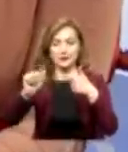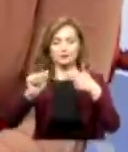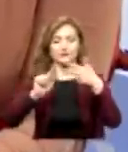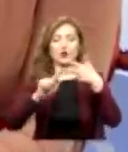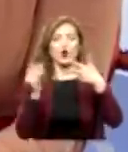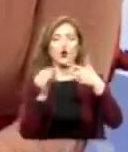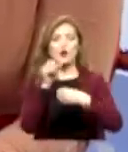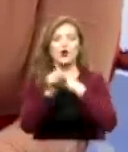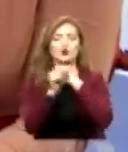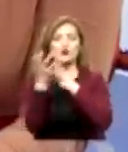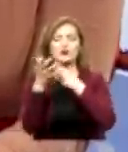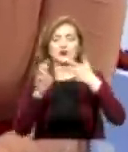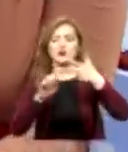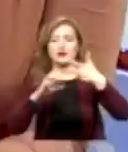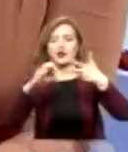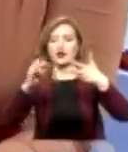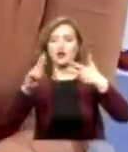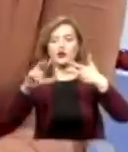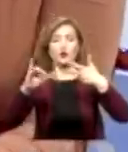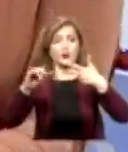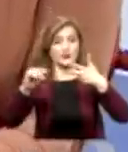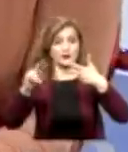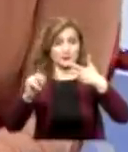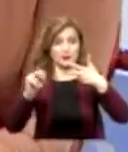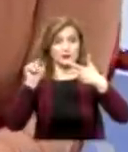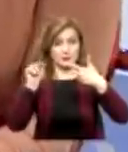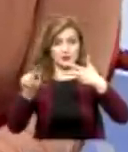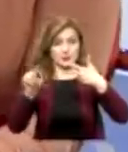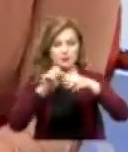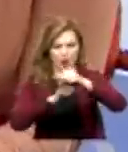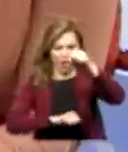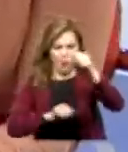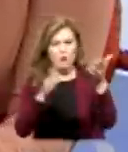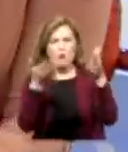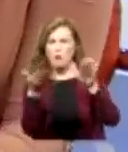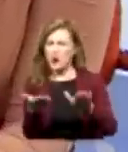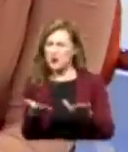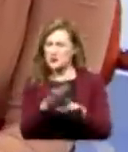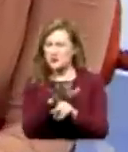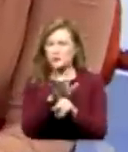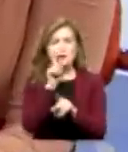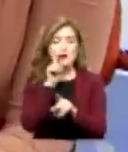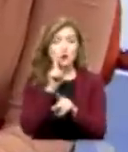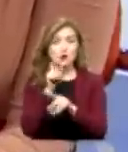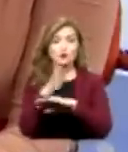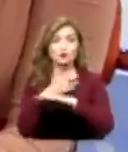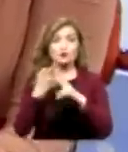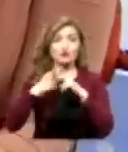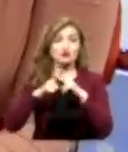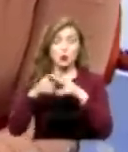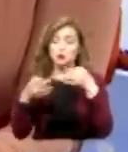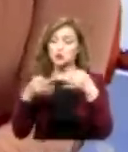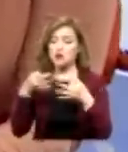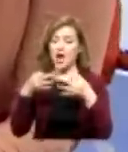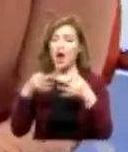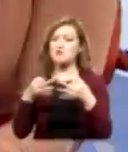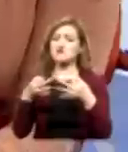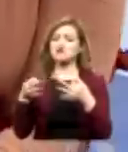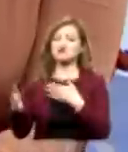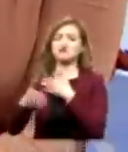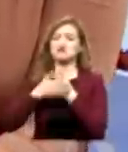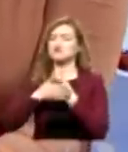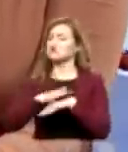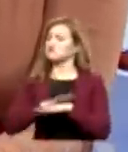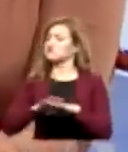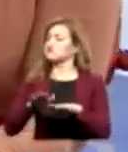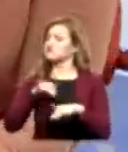Andrango, quien fue encontrada muerta y con rasgos de abuso sexual y que en un inicio la justicia cerró el proceso por muerte natural y lo